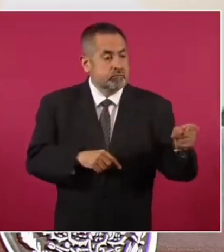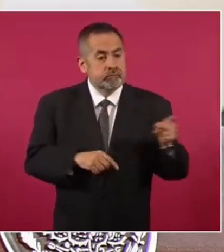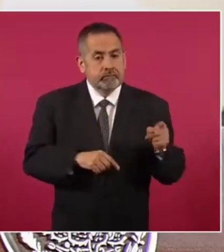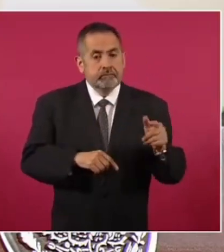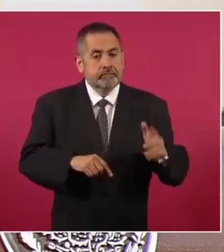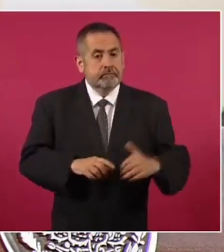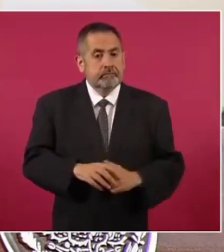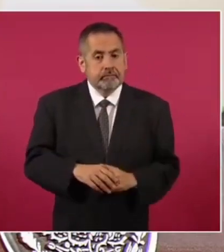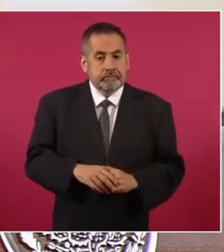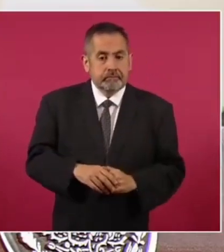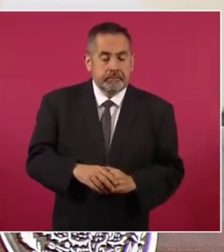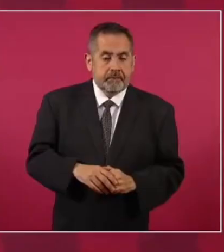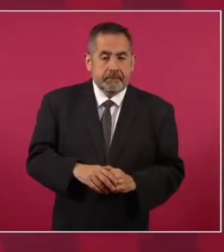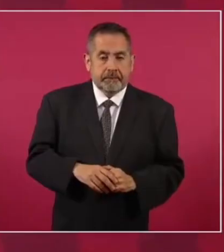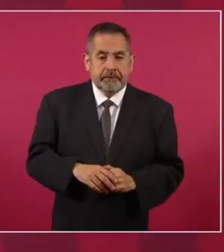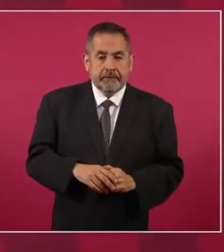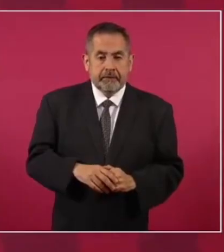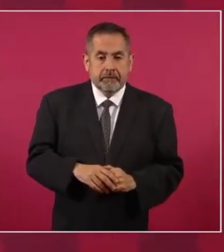supuestos